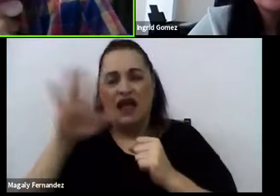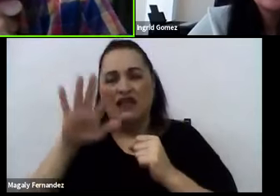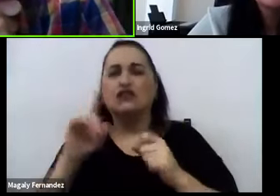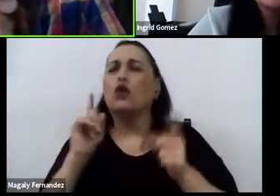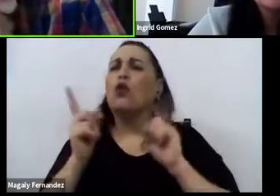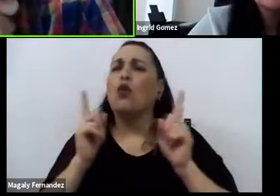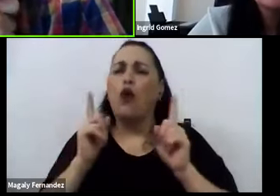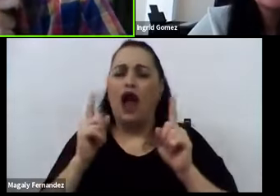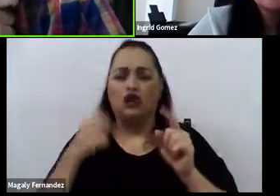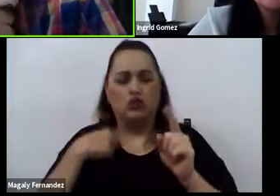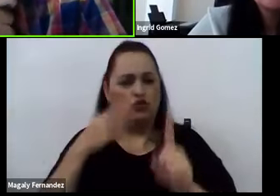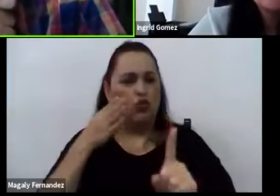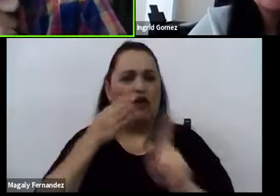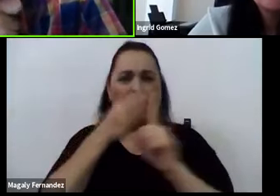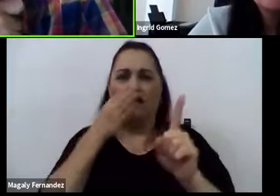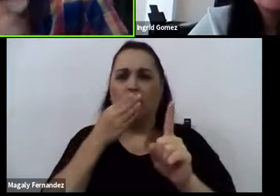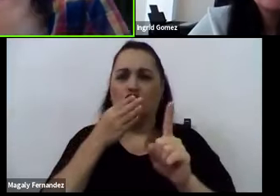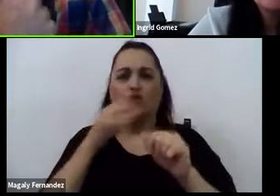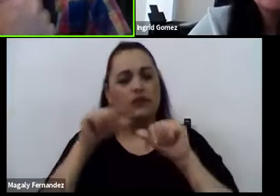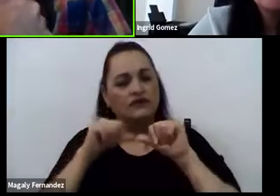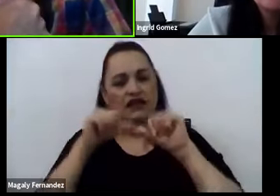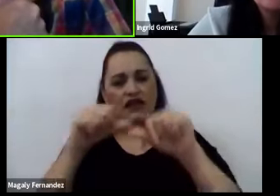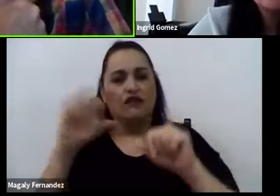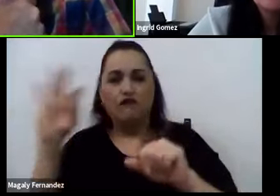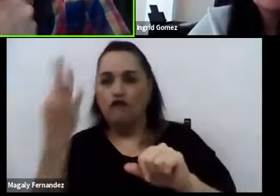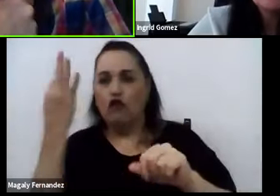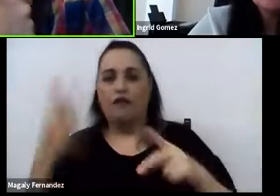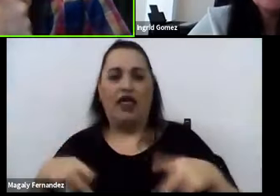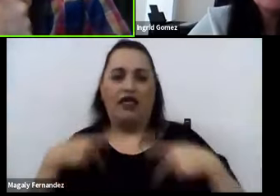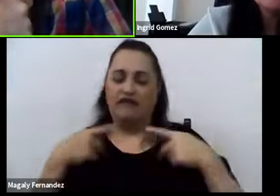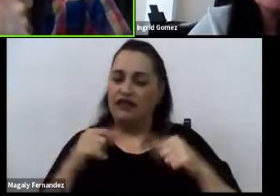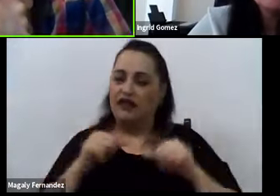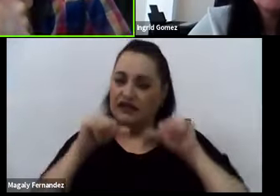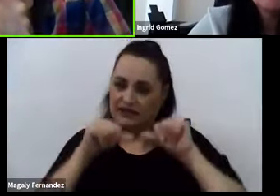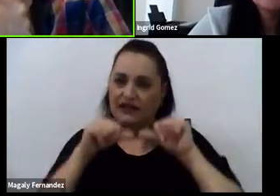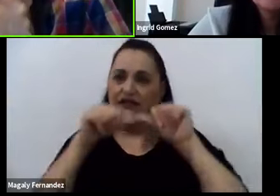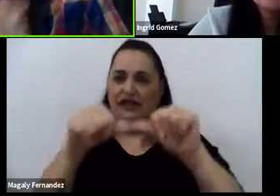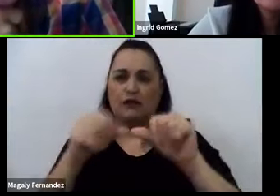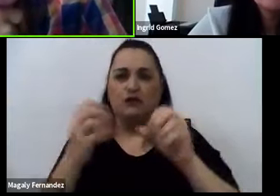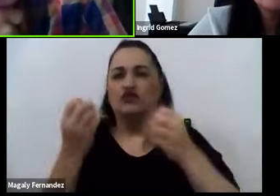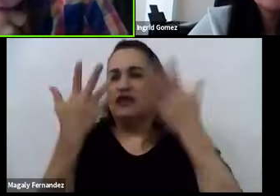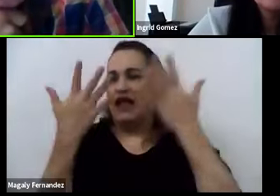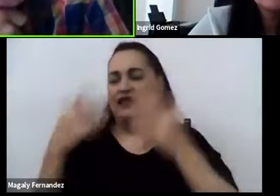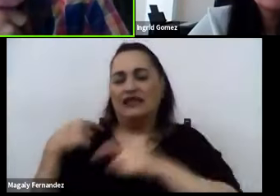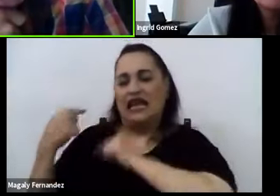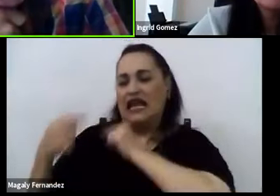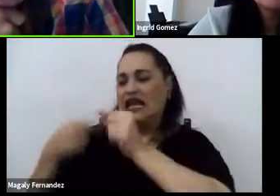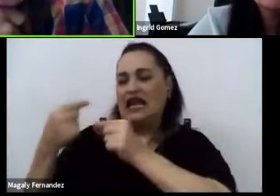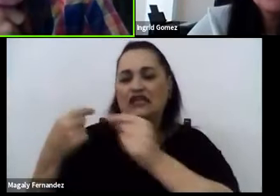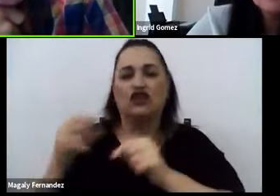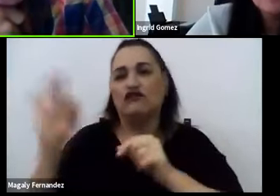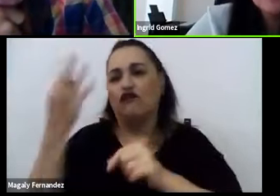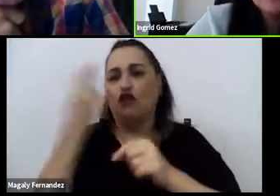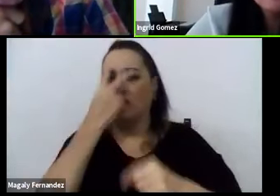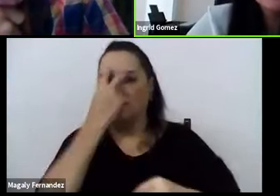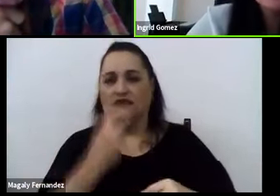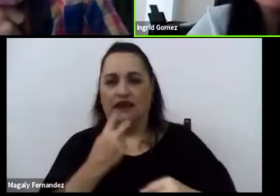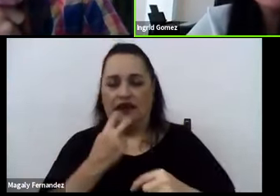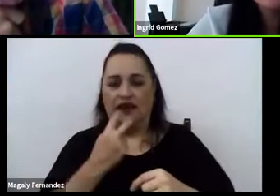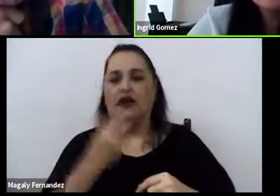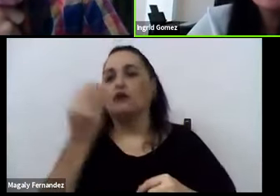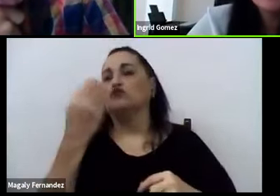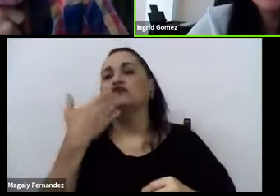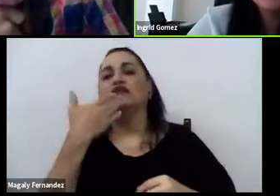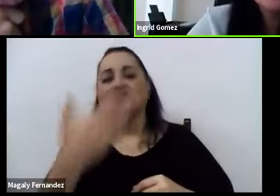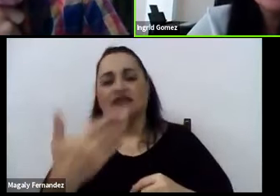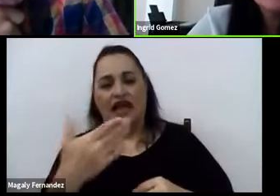nuestro efecto de seguir la forma de vida que llevamos siguiendo tantas generaciones de forma ciega. Muchas gracias, doctor, por